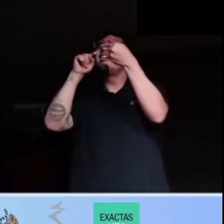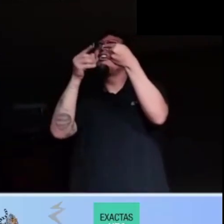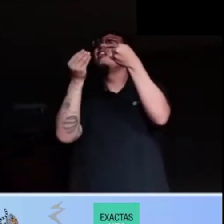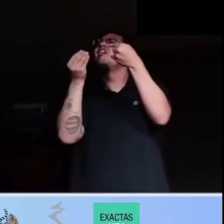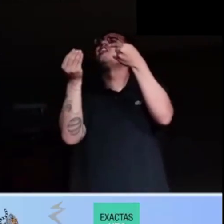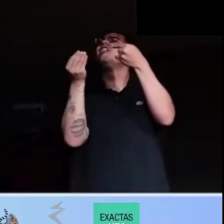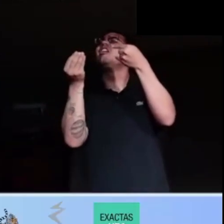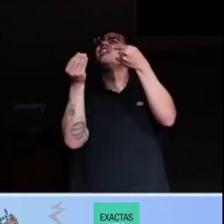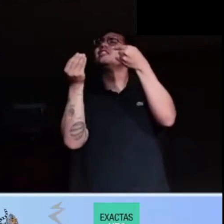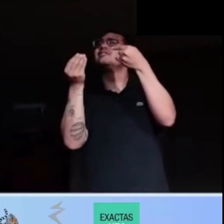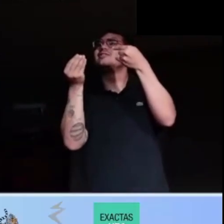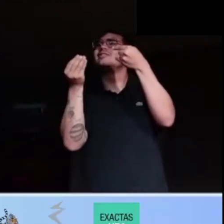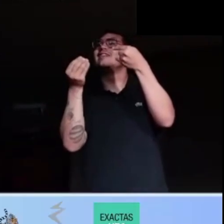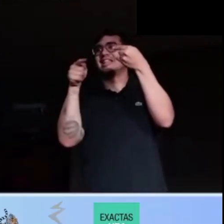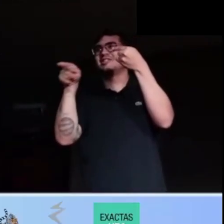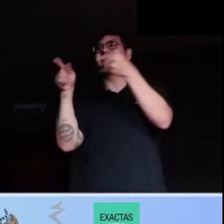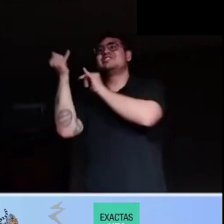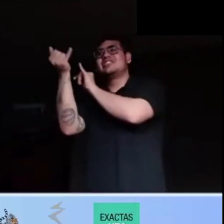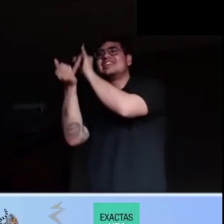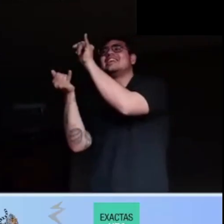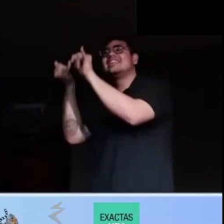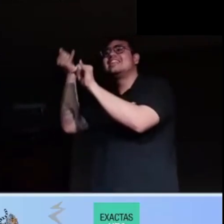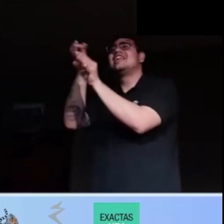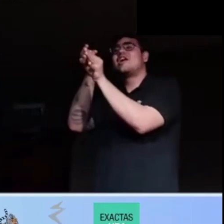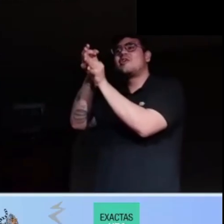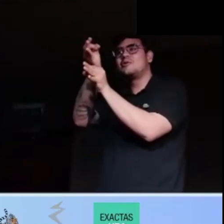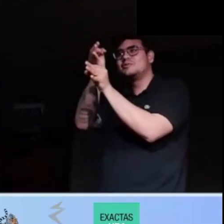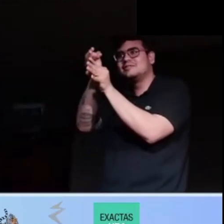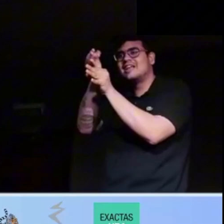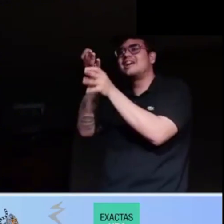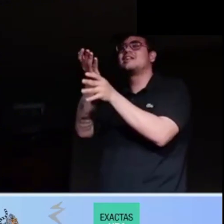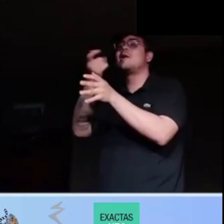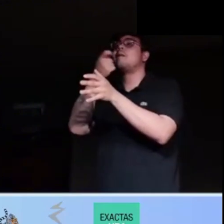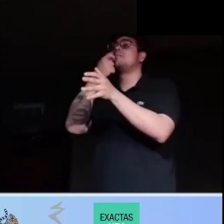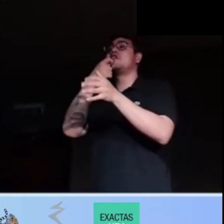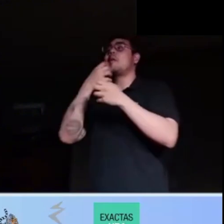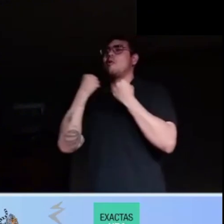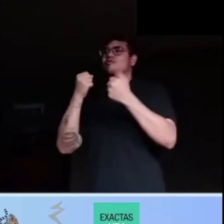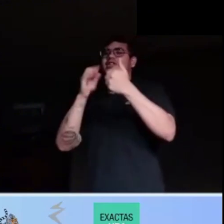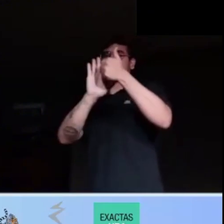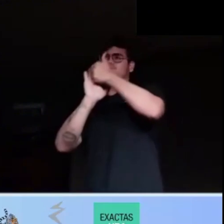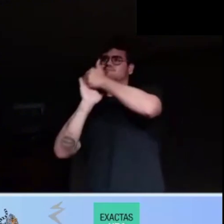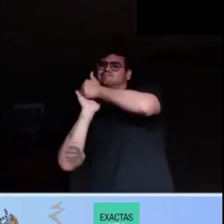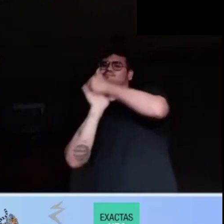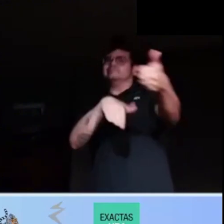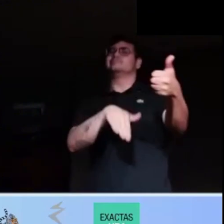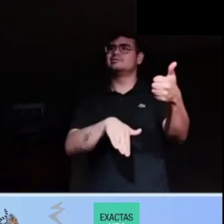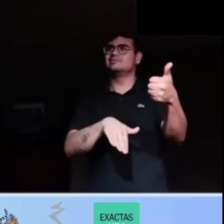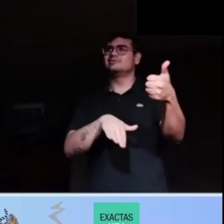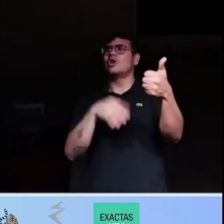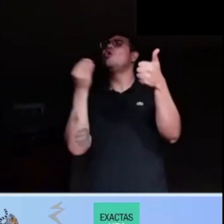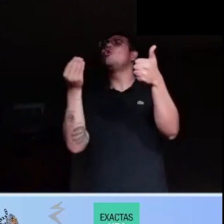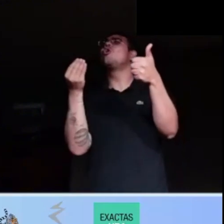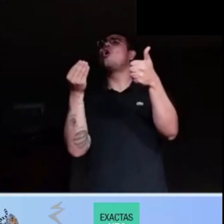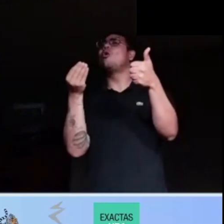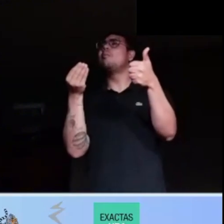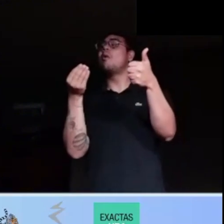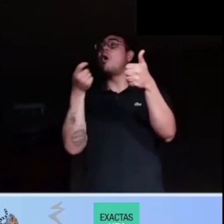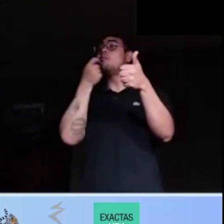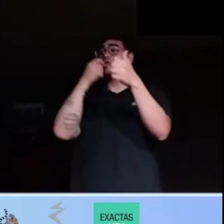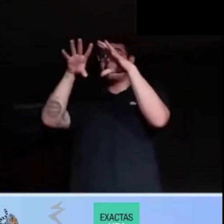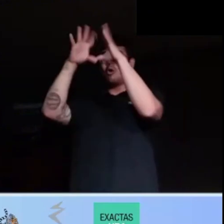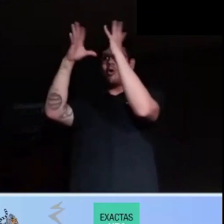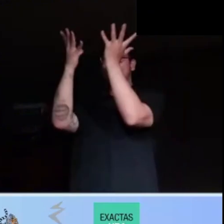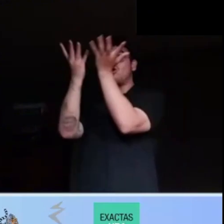física. Y fuerzas de contacto y fuerzas de no contacto, y por qué la luna gira alrededor de la Tierra. Incluso